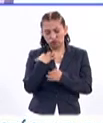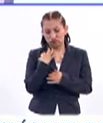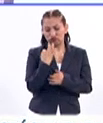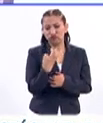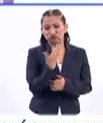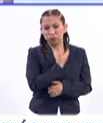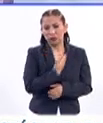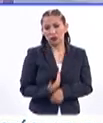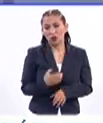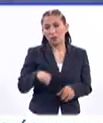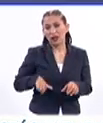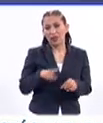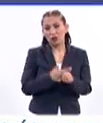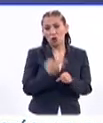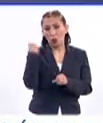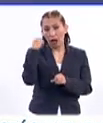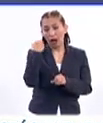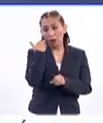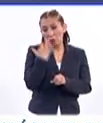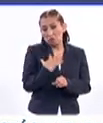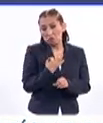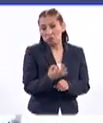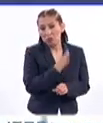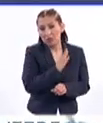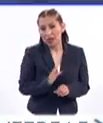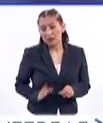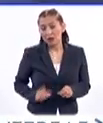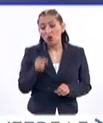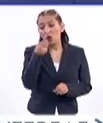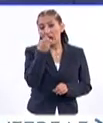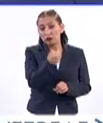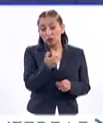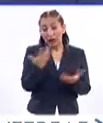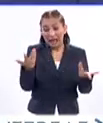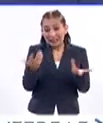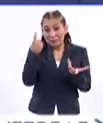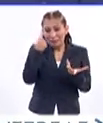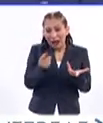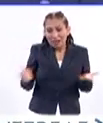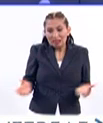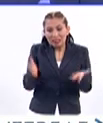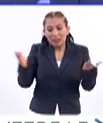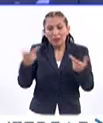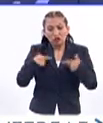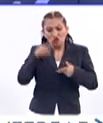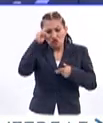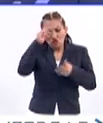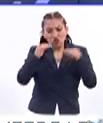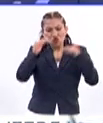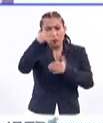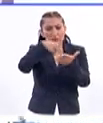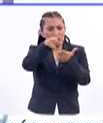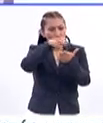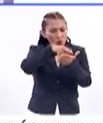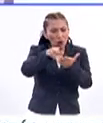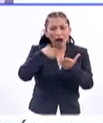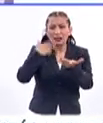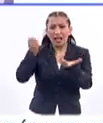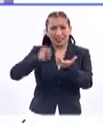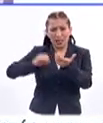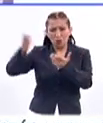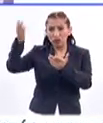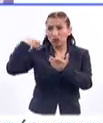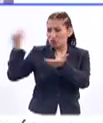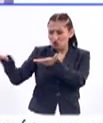ser presidente o gobernador de Oaxaca. Eso lo llevó a impulsar grandes intelectuales como pintores, muralistas de la